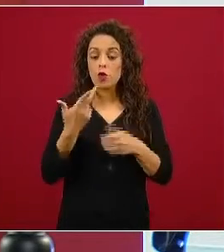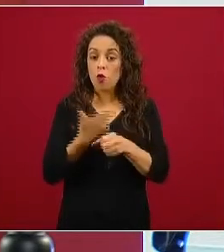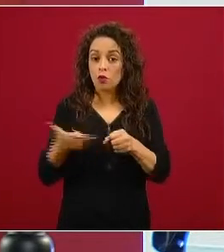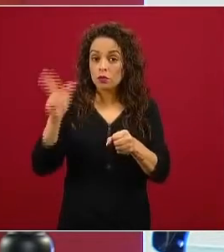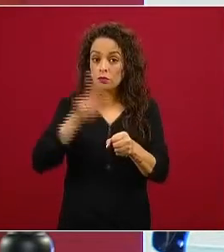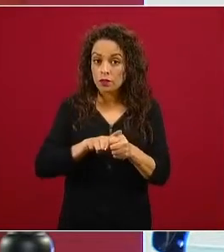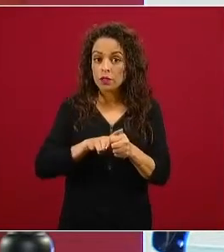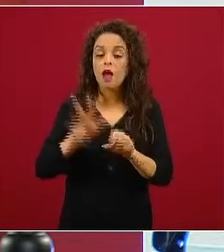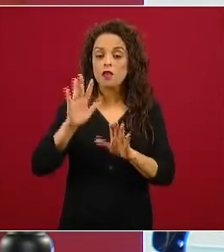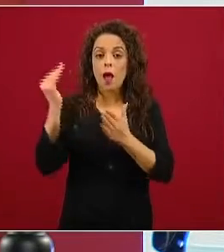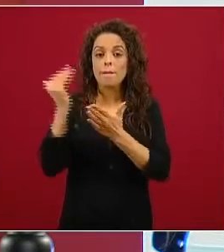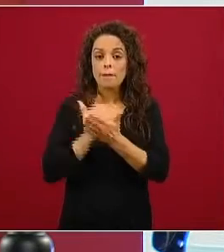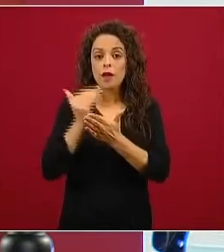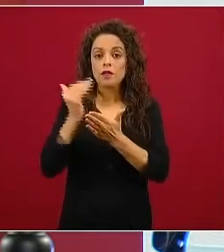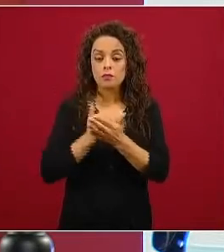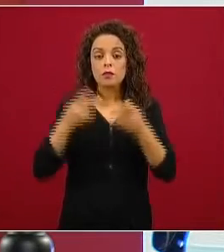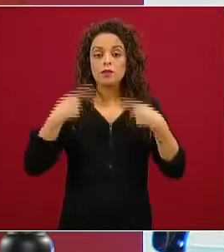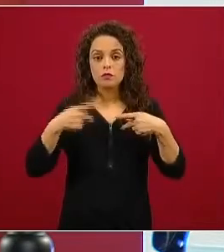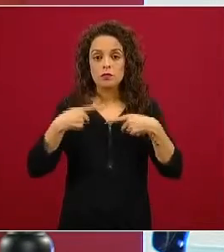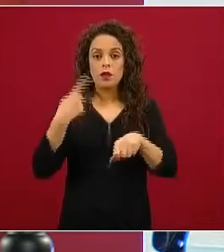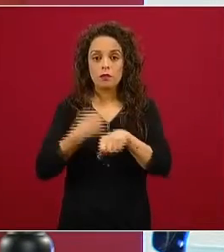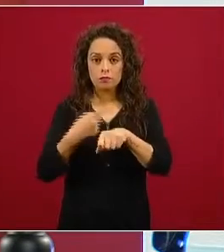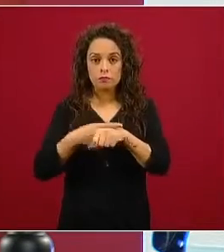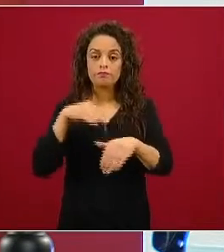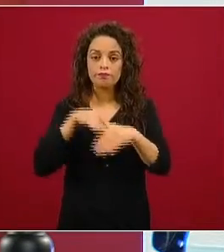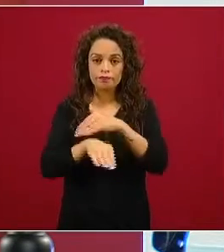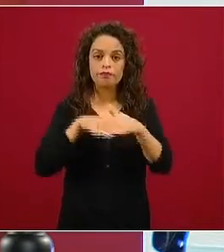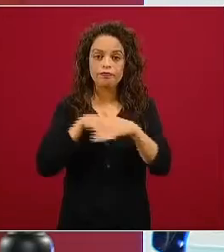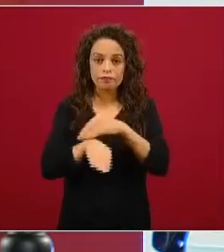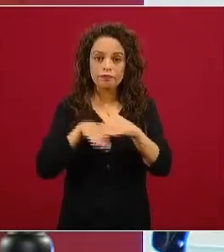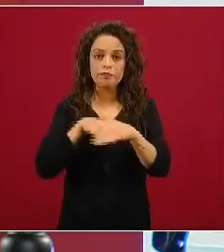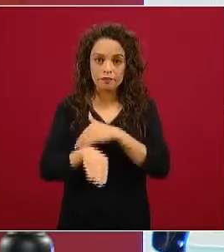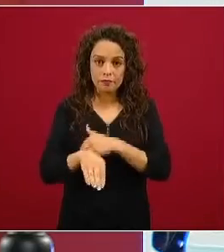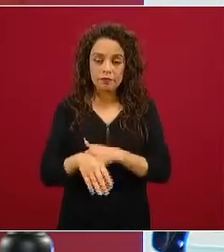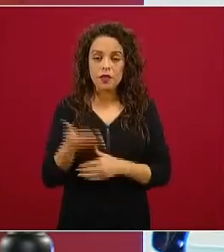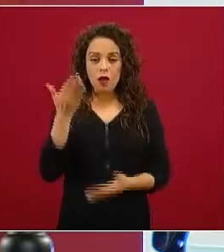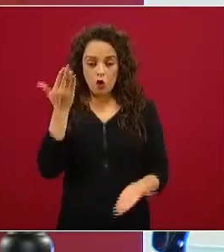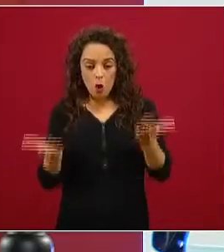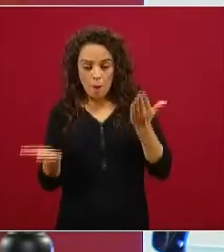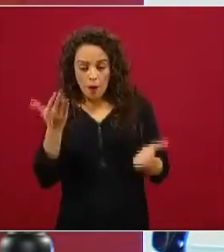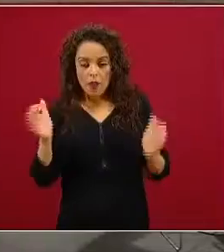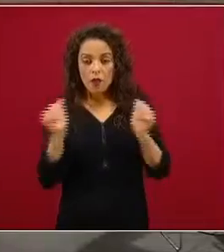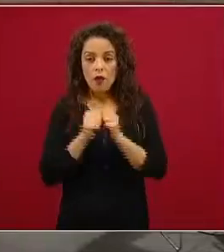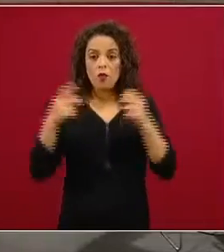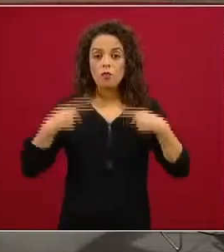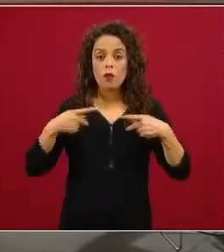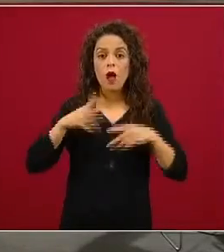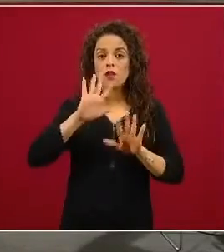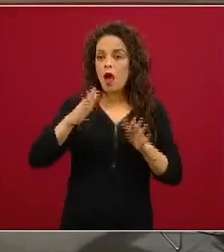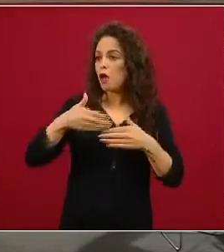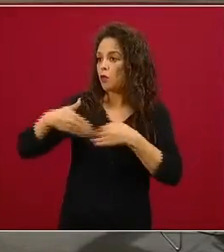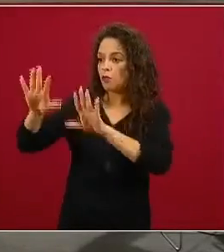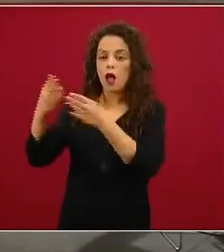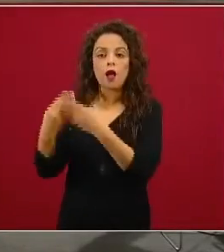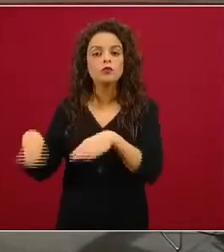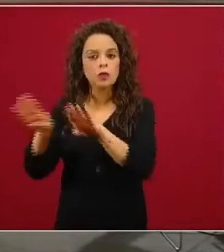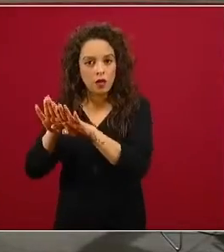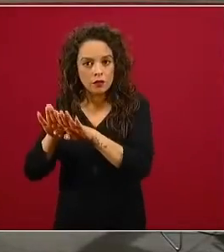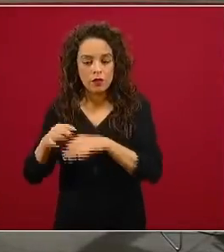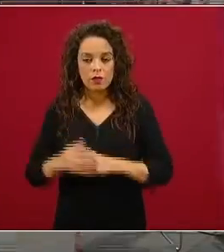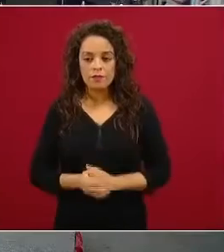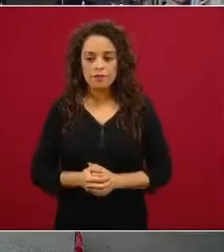repetitiva de un argumento falaz, de un argumento falso que no tiene una base técnica. El tamaño real